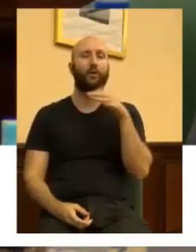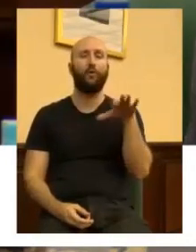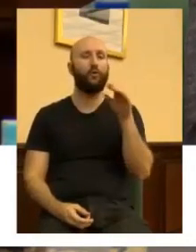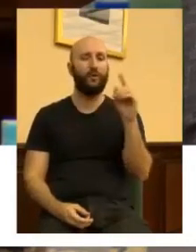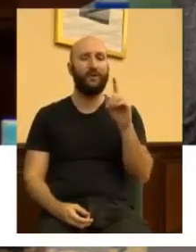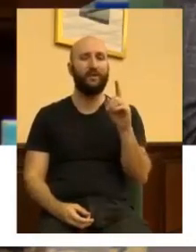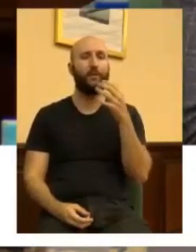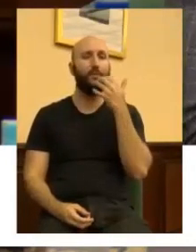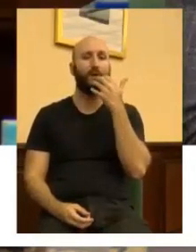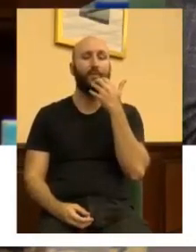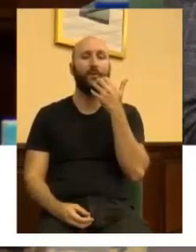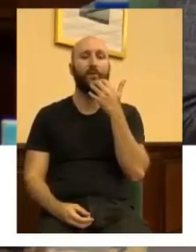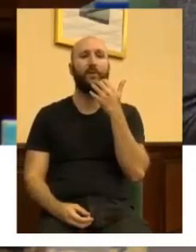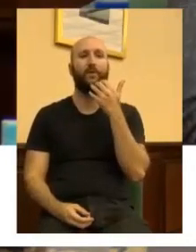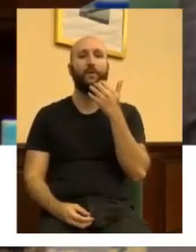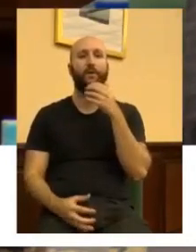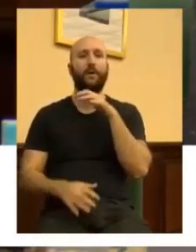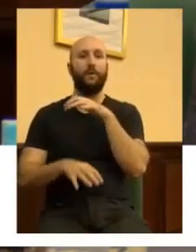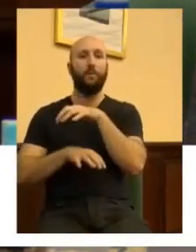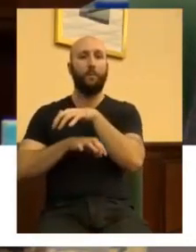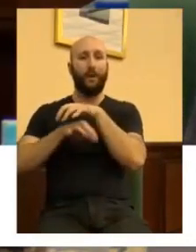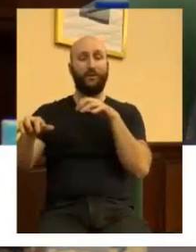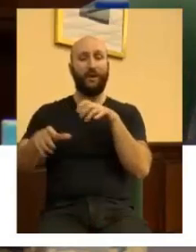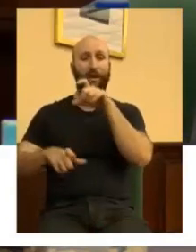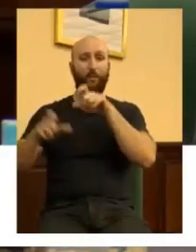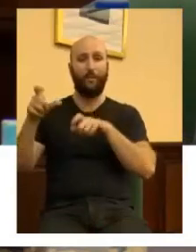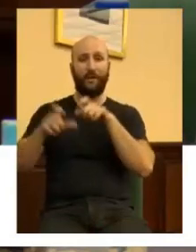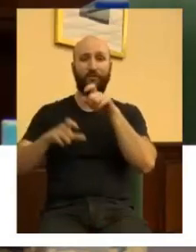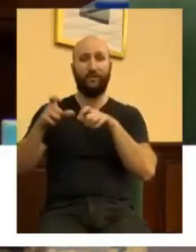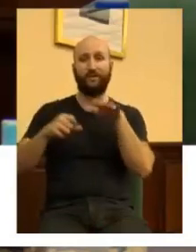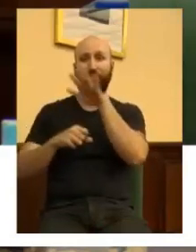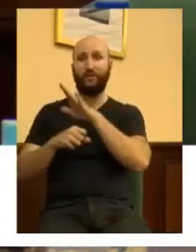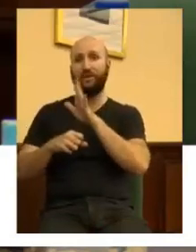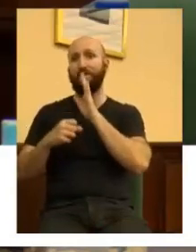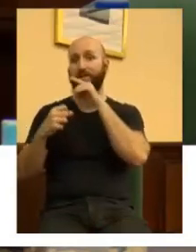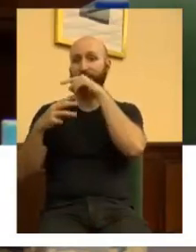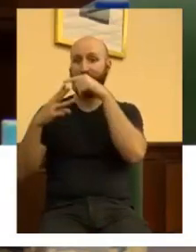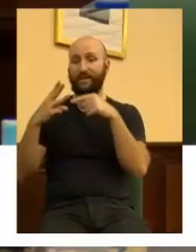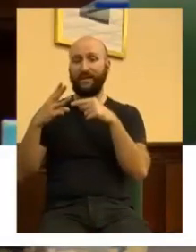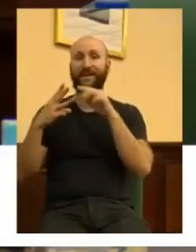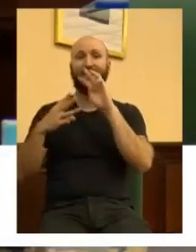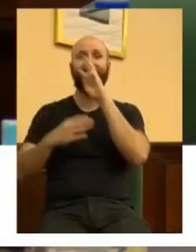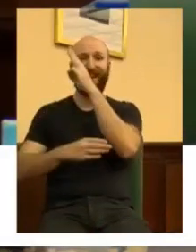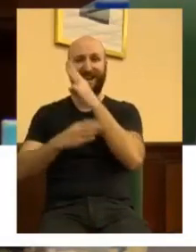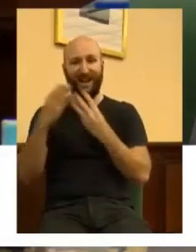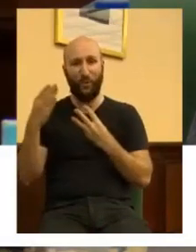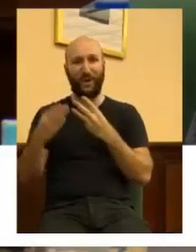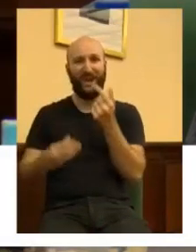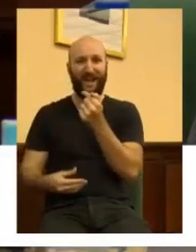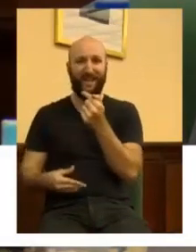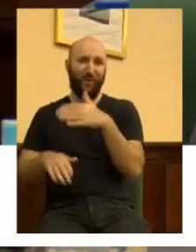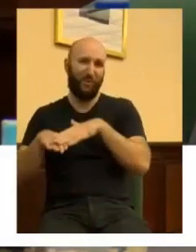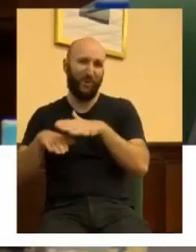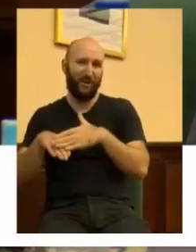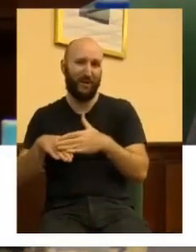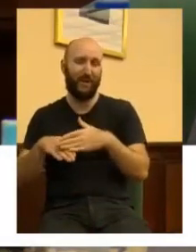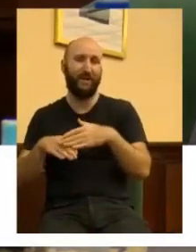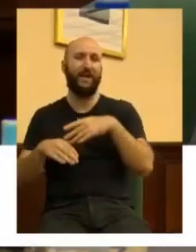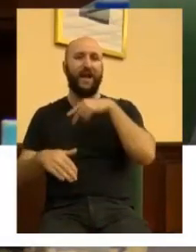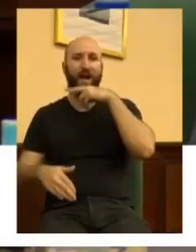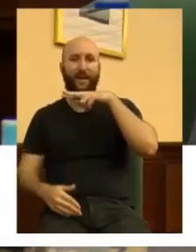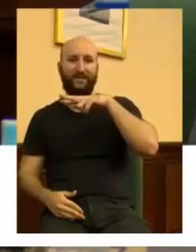vea como algo negativo que la mayoría de la población de esas regiones sea trilingüe, que hable